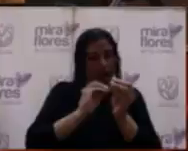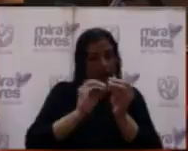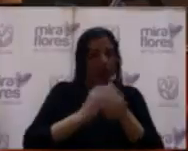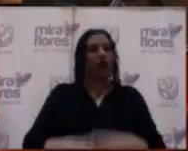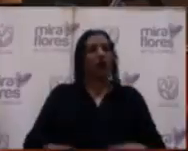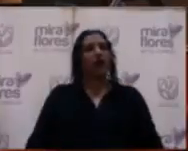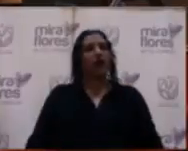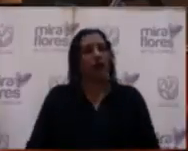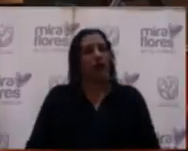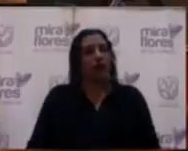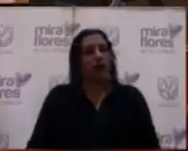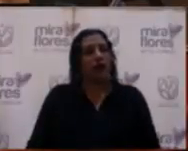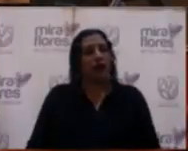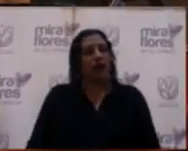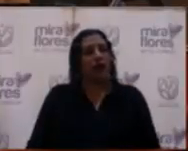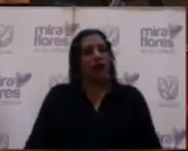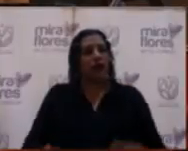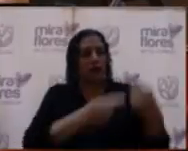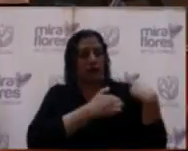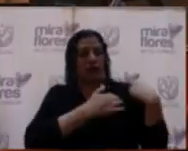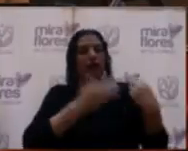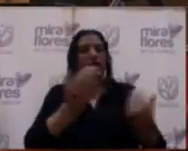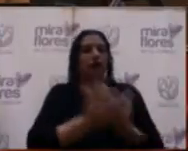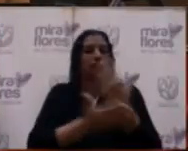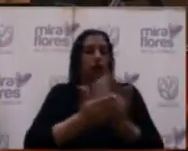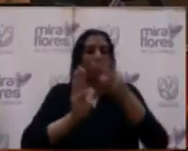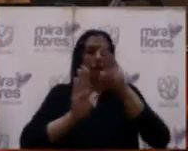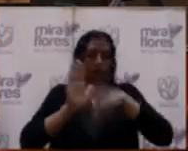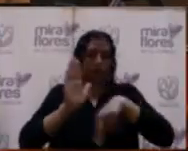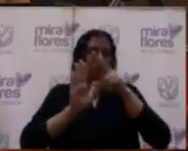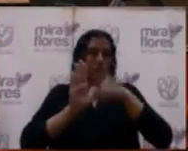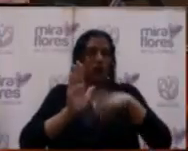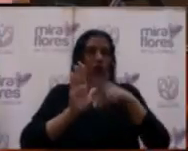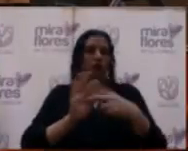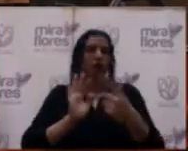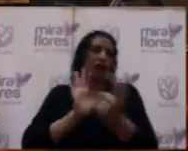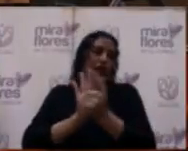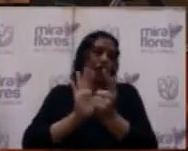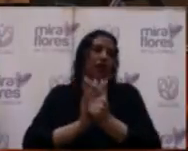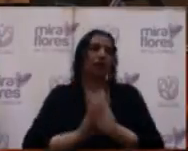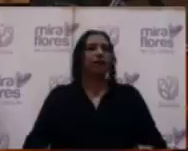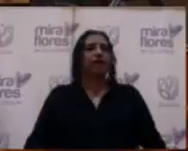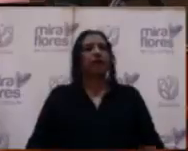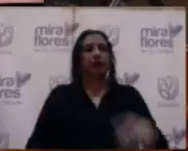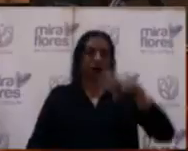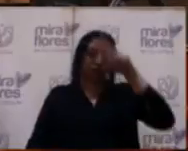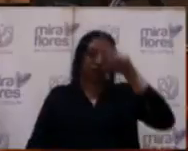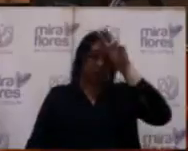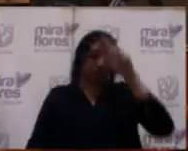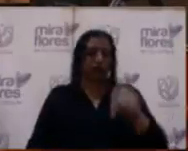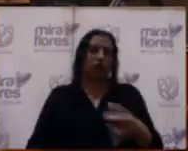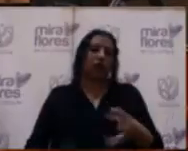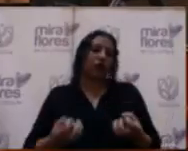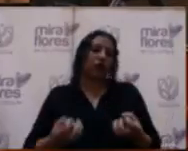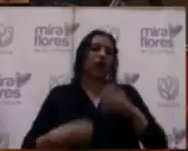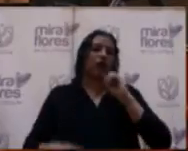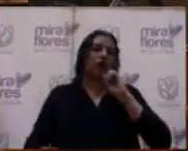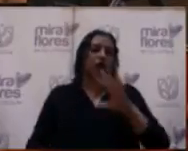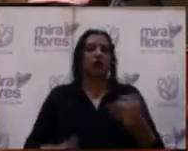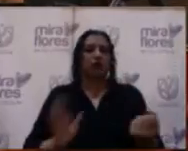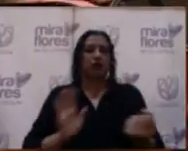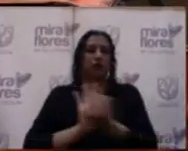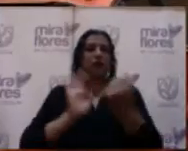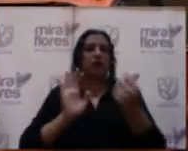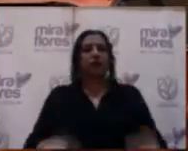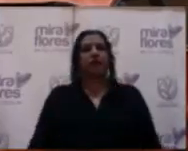ROF a la nueva normatividad y que han ido saliendo en el tiempo. Eso es lo que hemos aprobado.